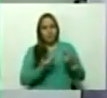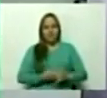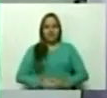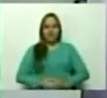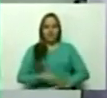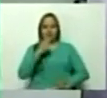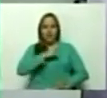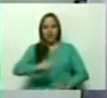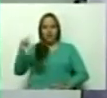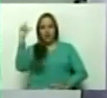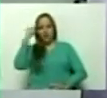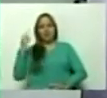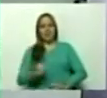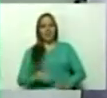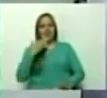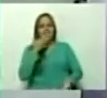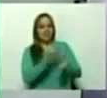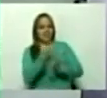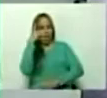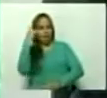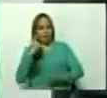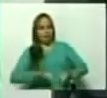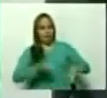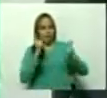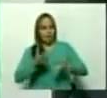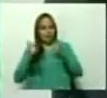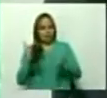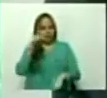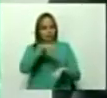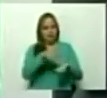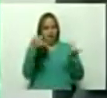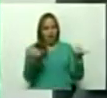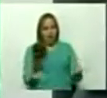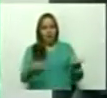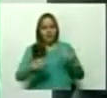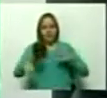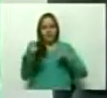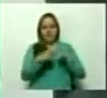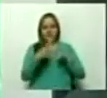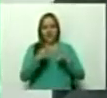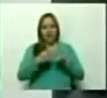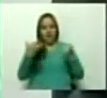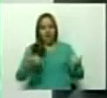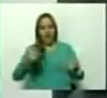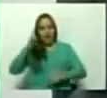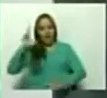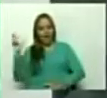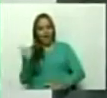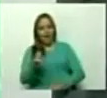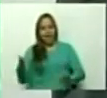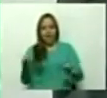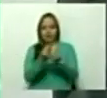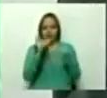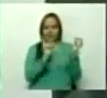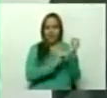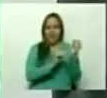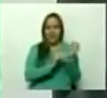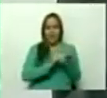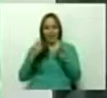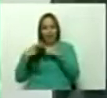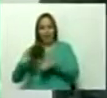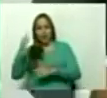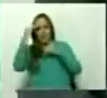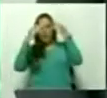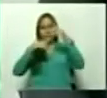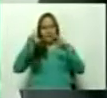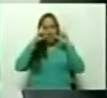muy buenos días, agradeciéndole a Dios, bueno, permitirme estar en este espacio, el canal de todos los venezolanos, el programa al aire con la licenciada Dair, licenciado Pedro, para